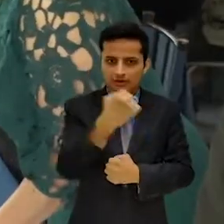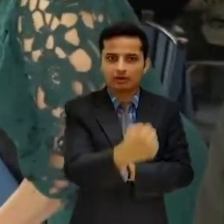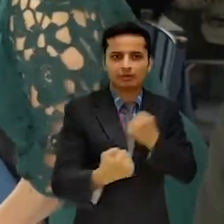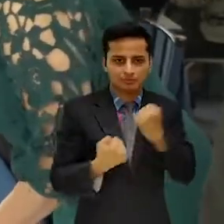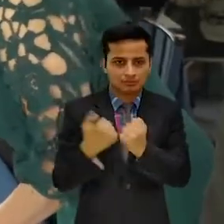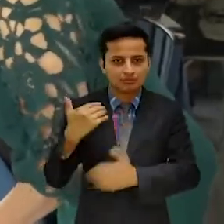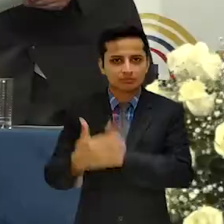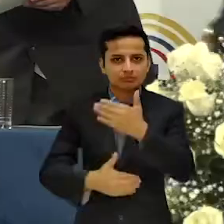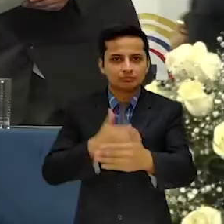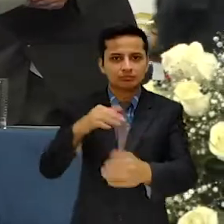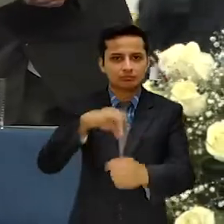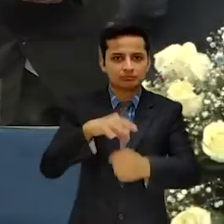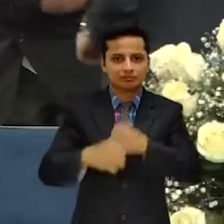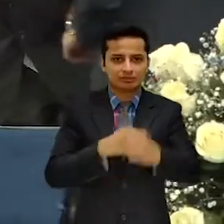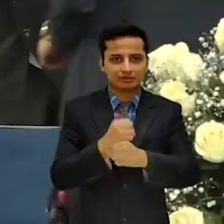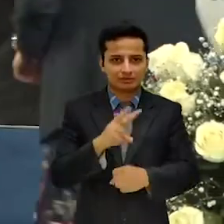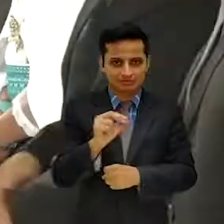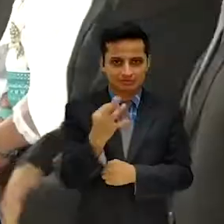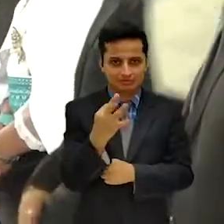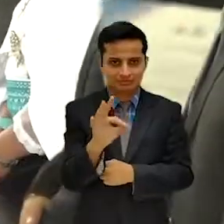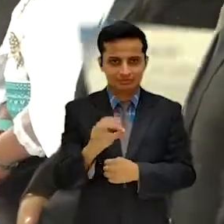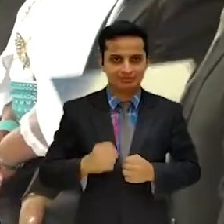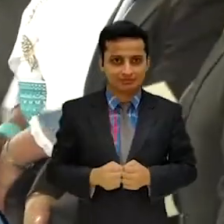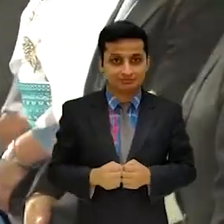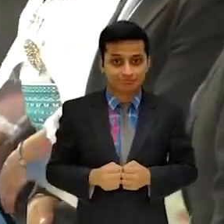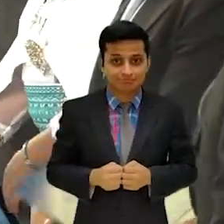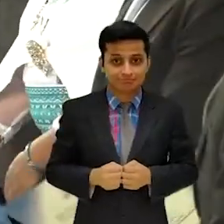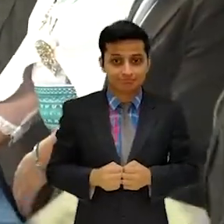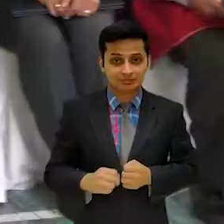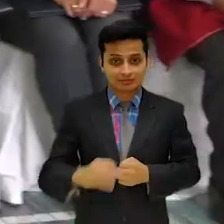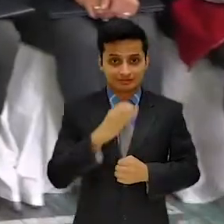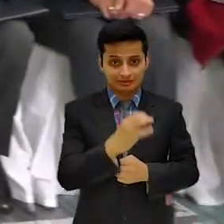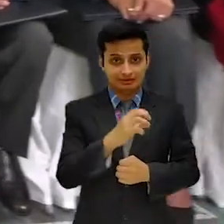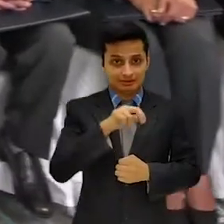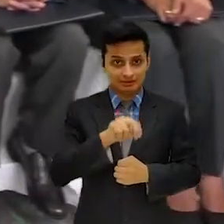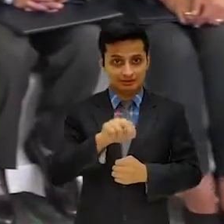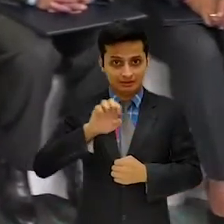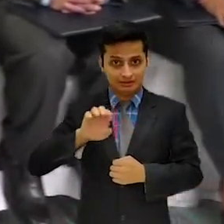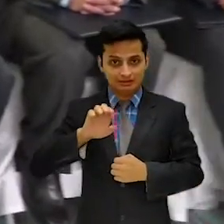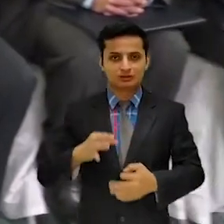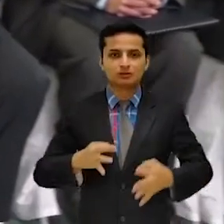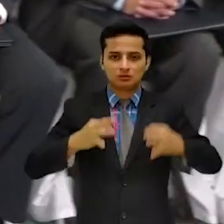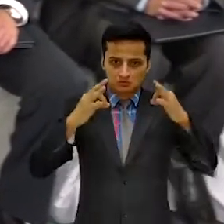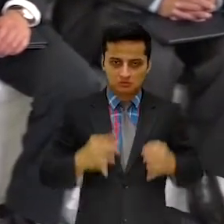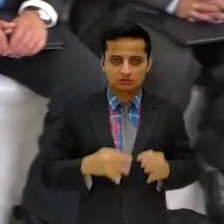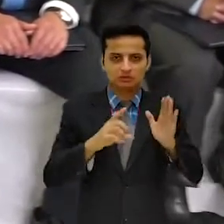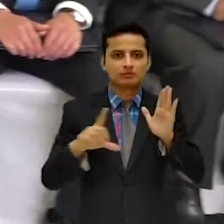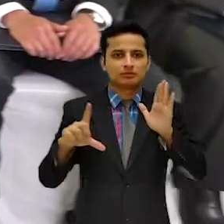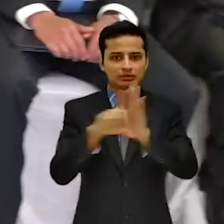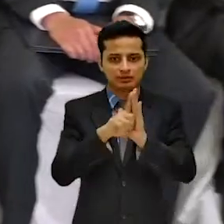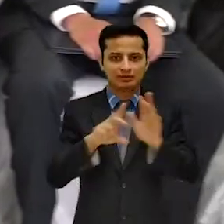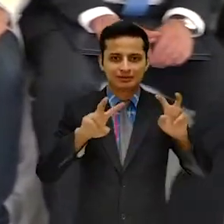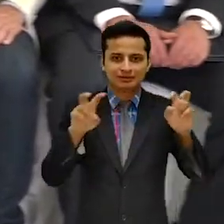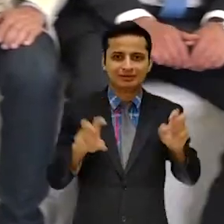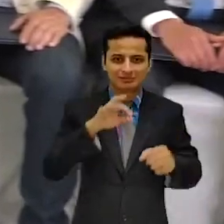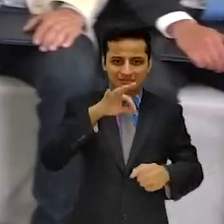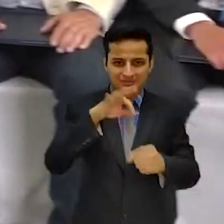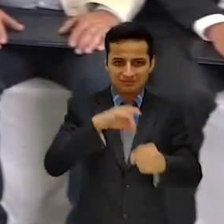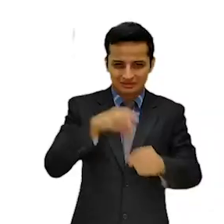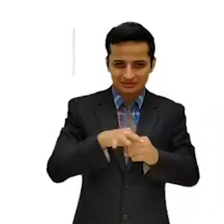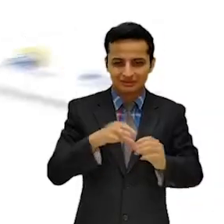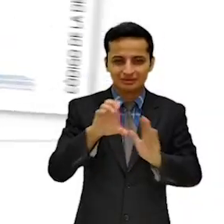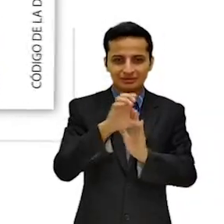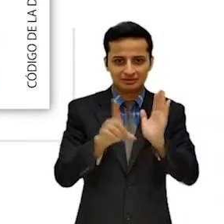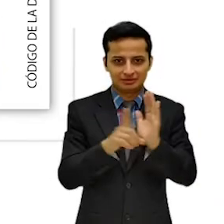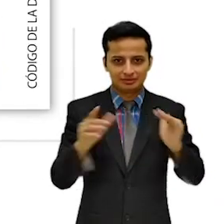cooperación durante el desarrollo del proceso de elecciones 2019. De esta manera, el CNE cumple con lo establecido en la Ley Orgánica Electoral